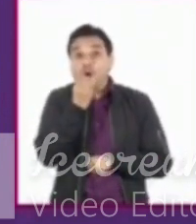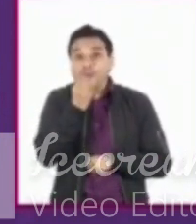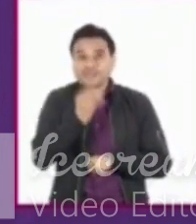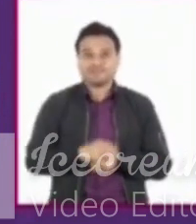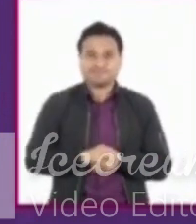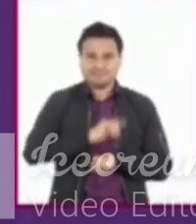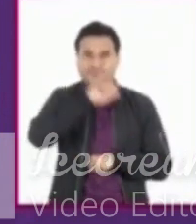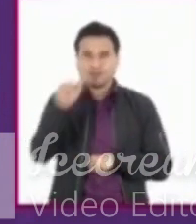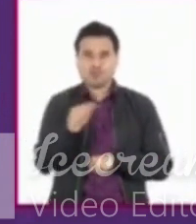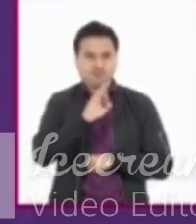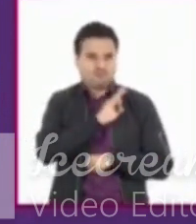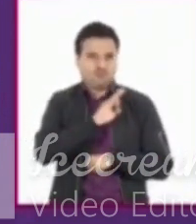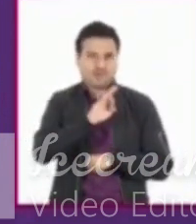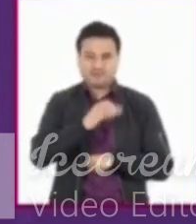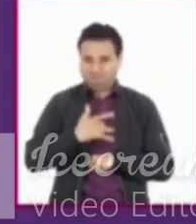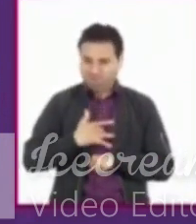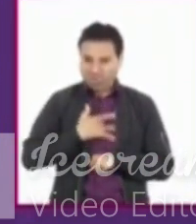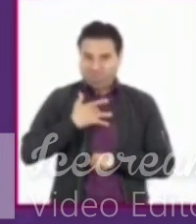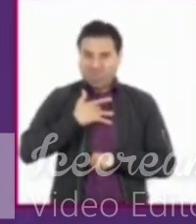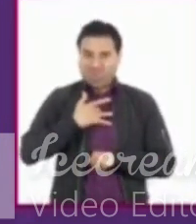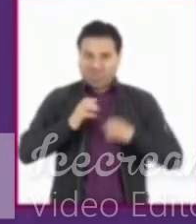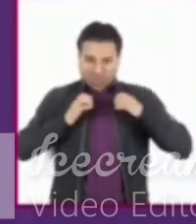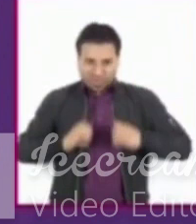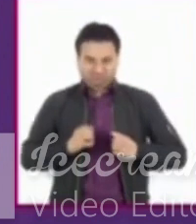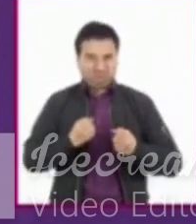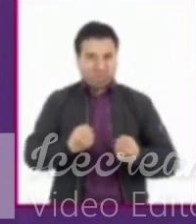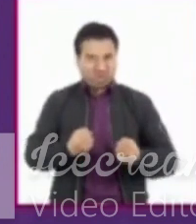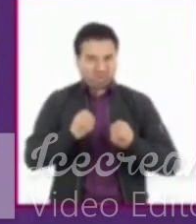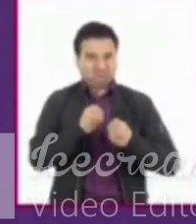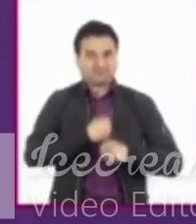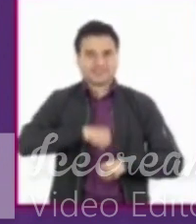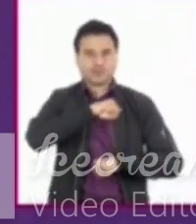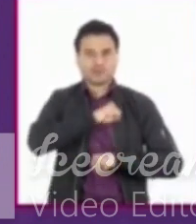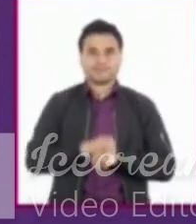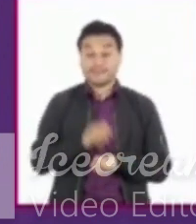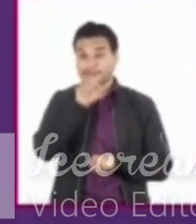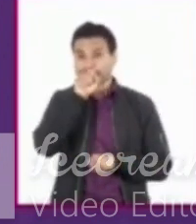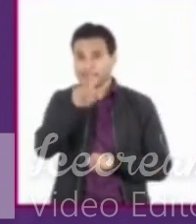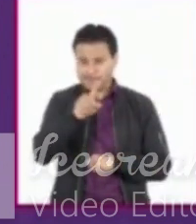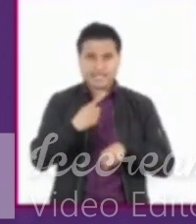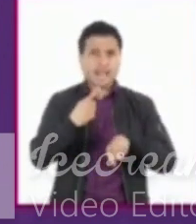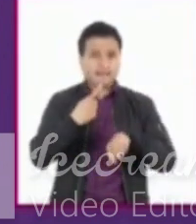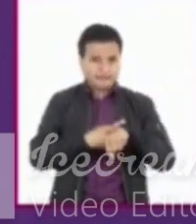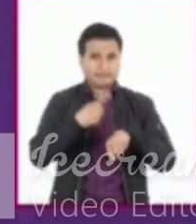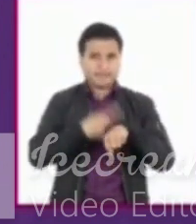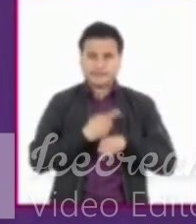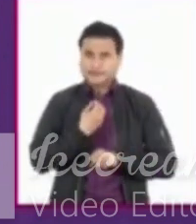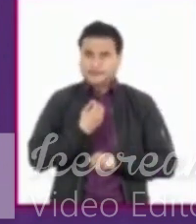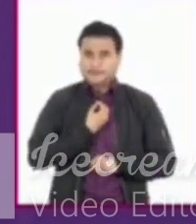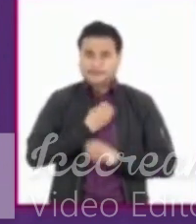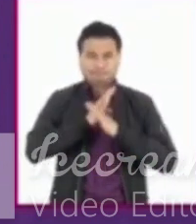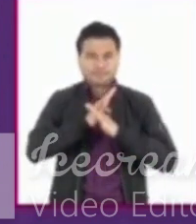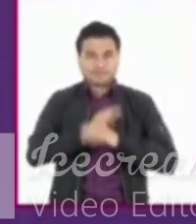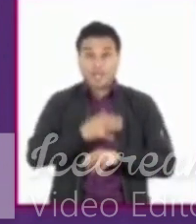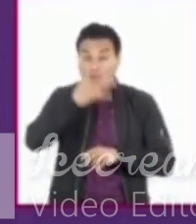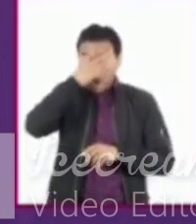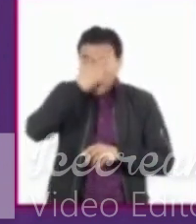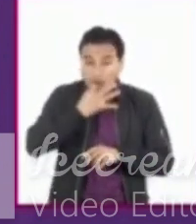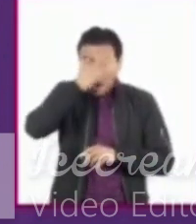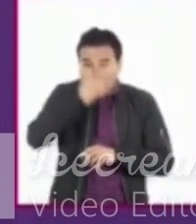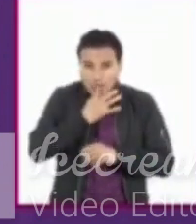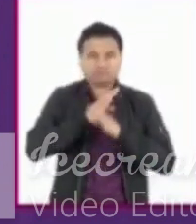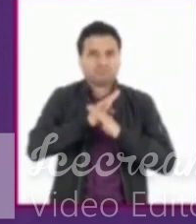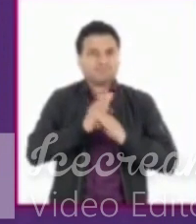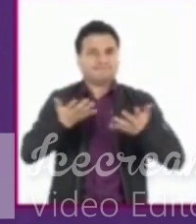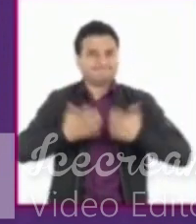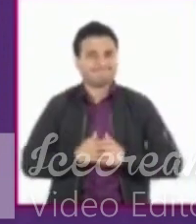permite tener un buen estado físico, además de poder resistir las enfermedades más comunes como un resfriado, por ejemplo.